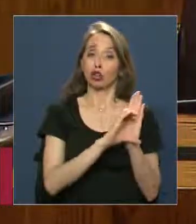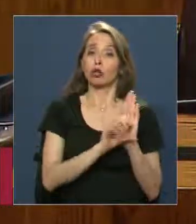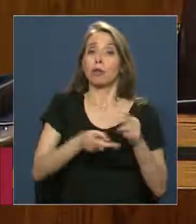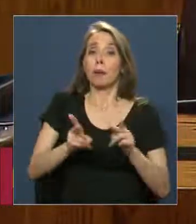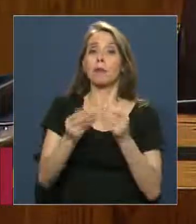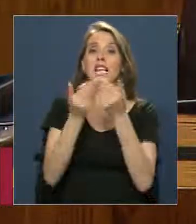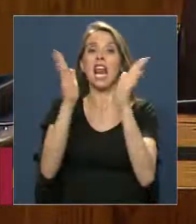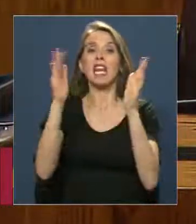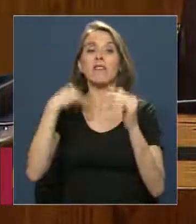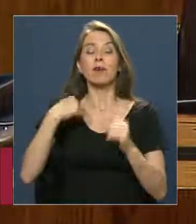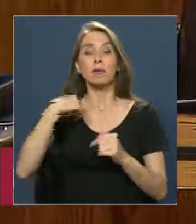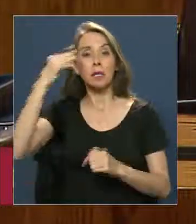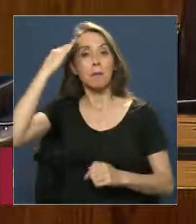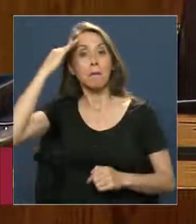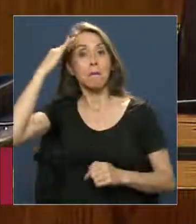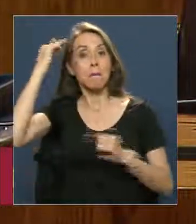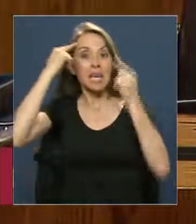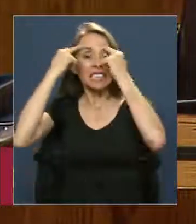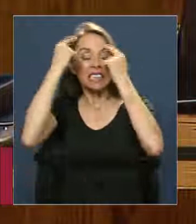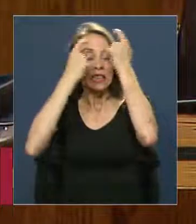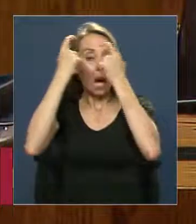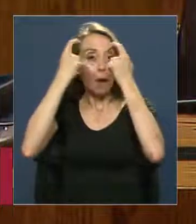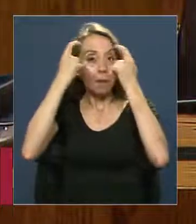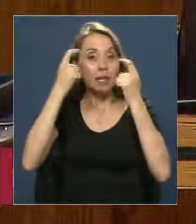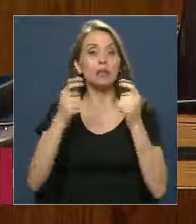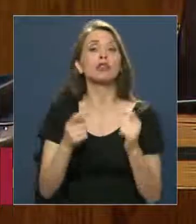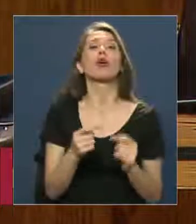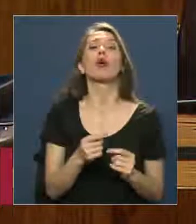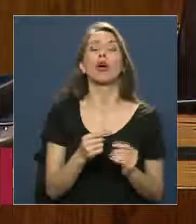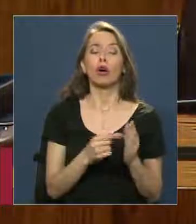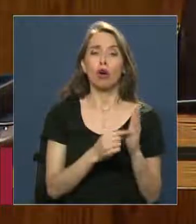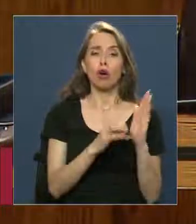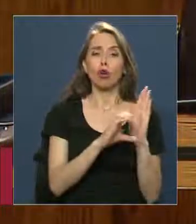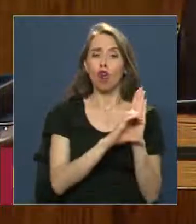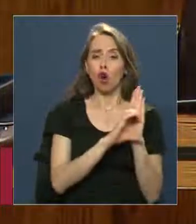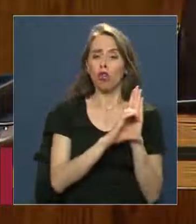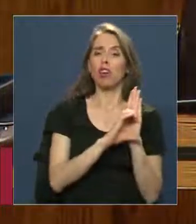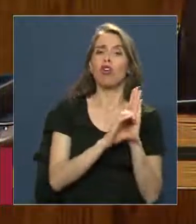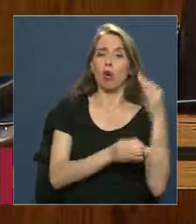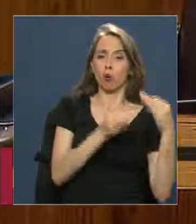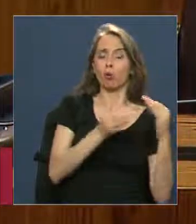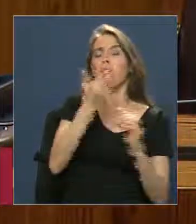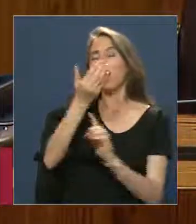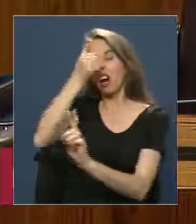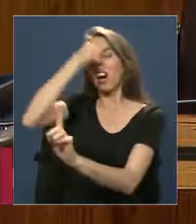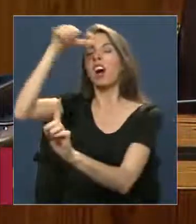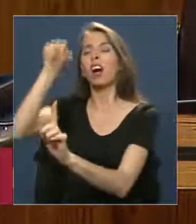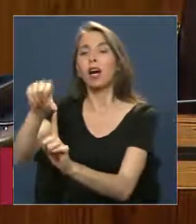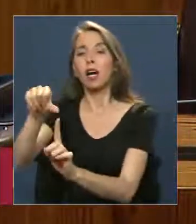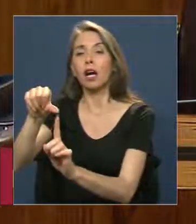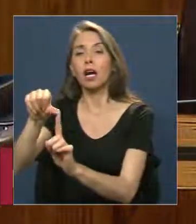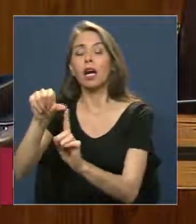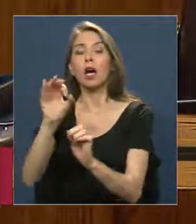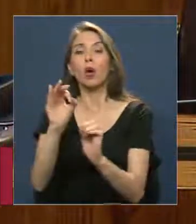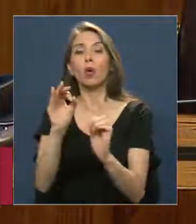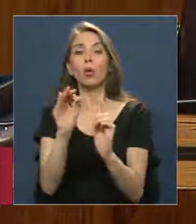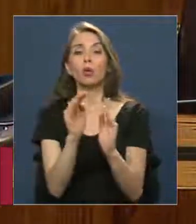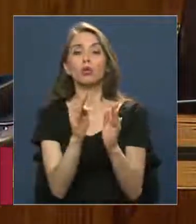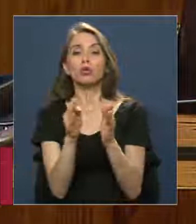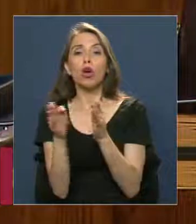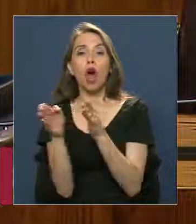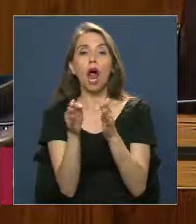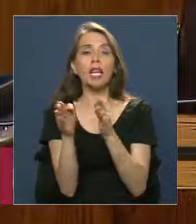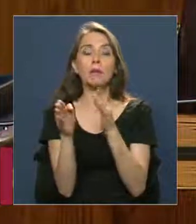las sanciones que se puedan incurrir o el tipo de conducta que se pueda sancionar puede estar en el límite de lo